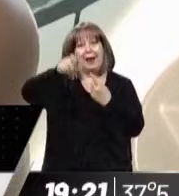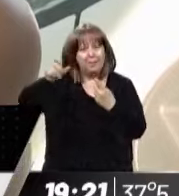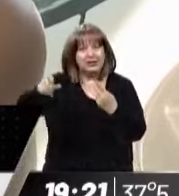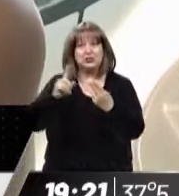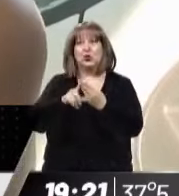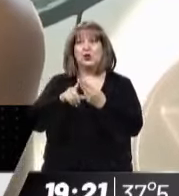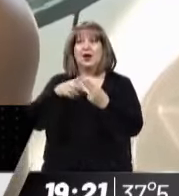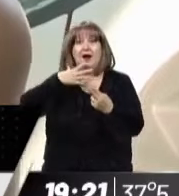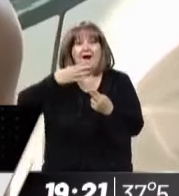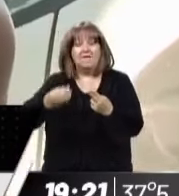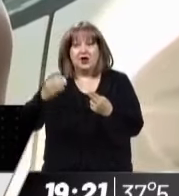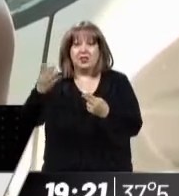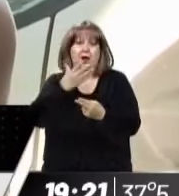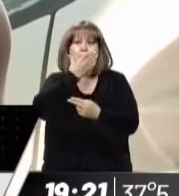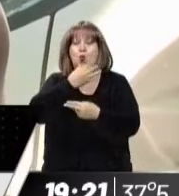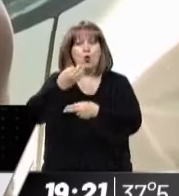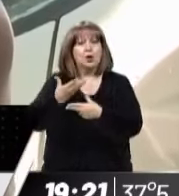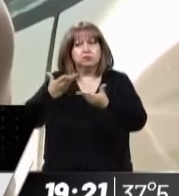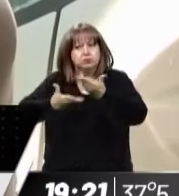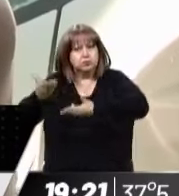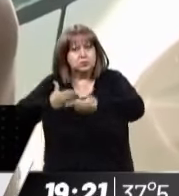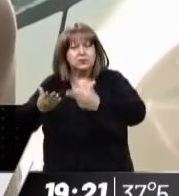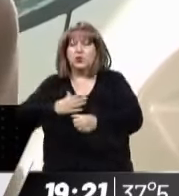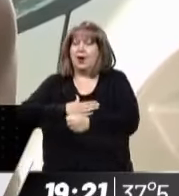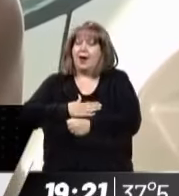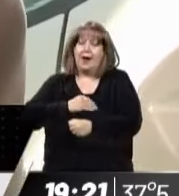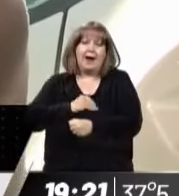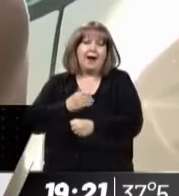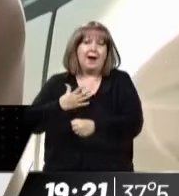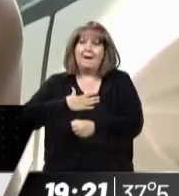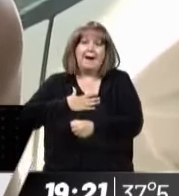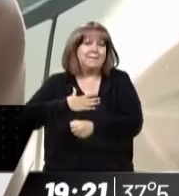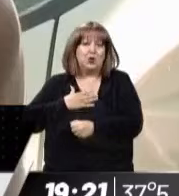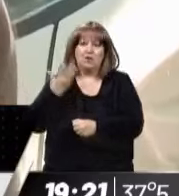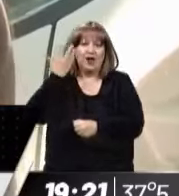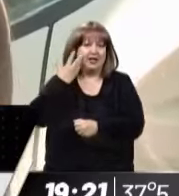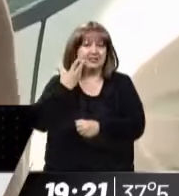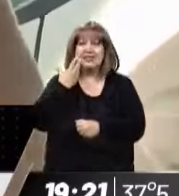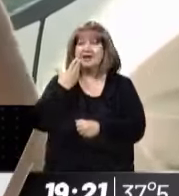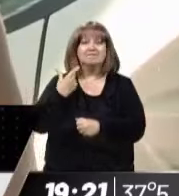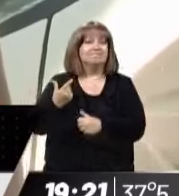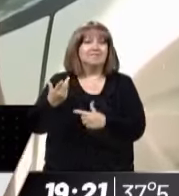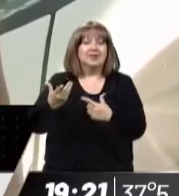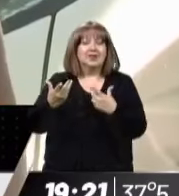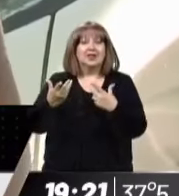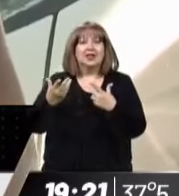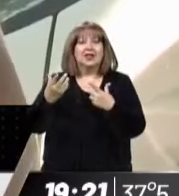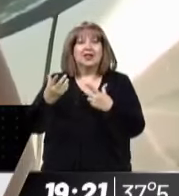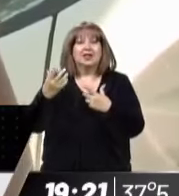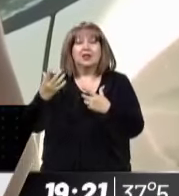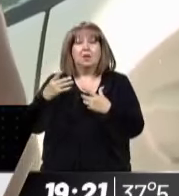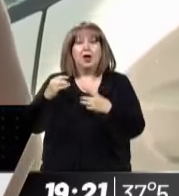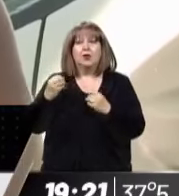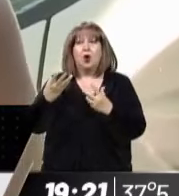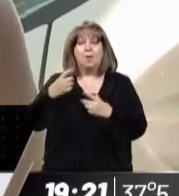personas, la verdad que son muy acogedoras. Yo estoy enamorada de los franceses, en verdad. También todo lo que es la